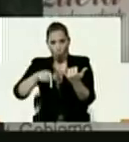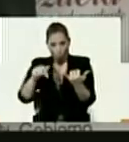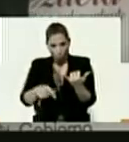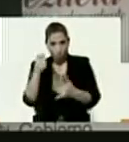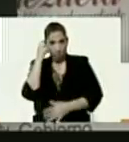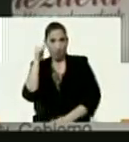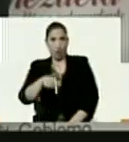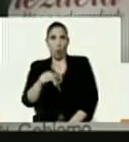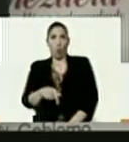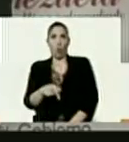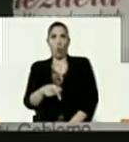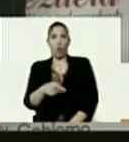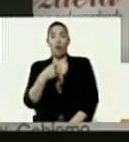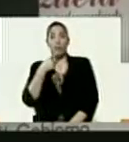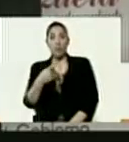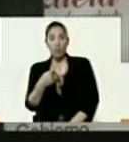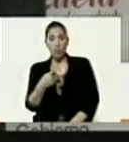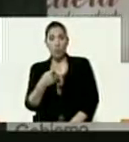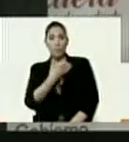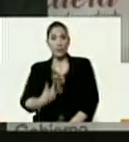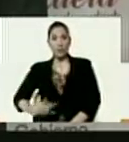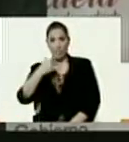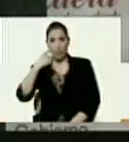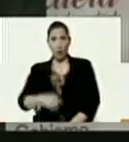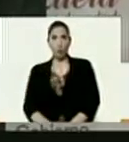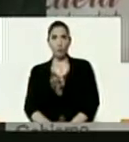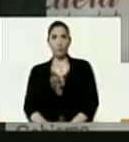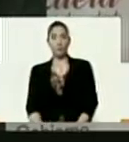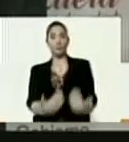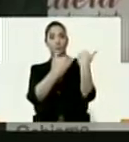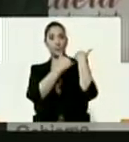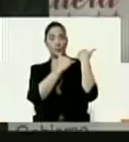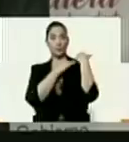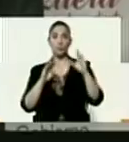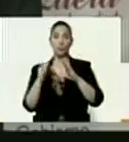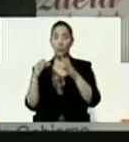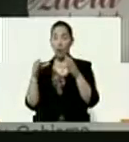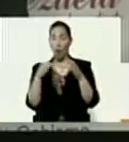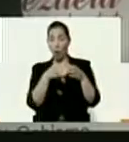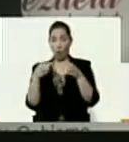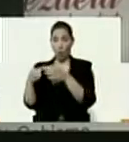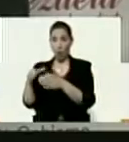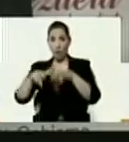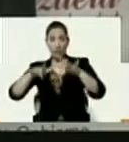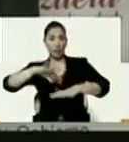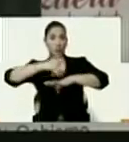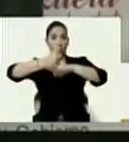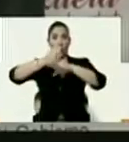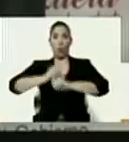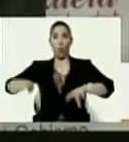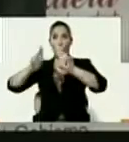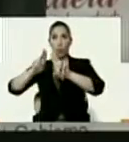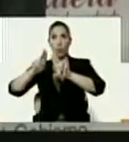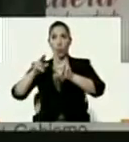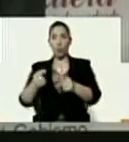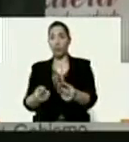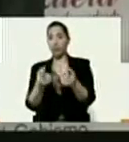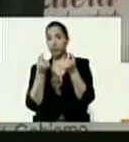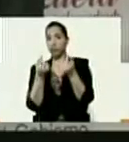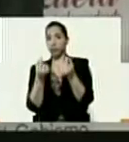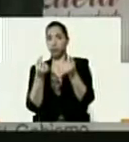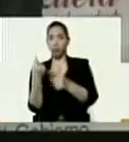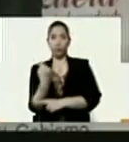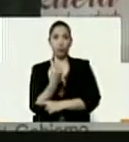hoy, se lo señaló el presidente Nicolás Maduro a representantes de la oficina del secretario general Antonio Guterres, ni un